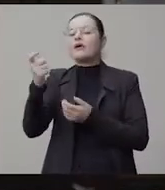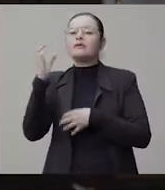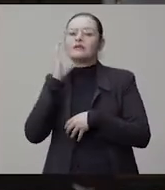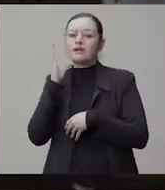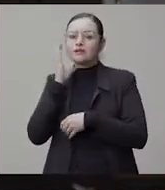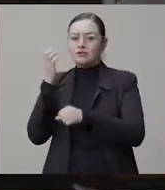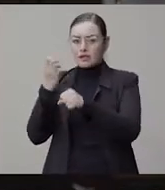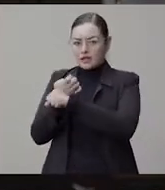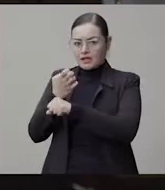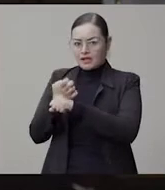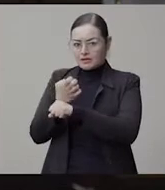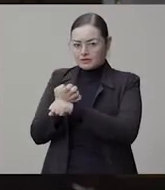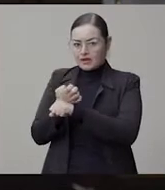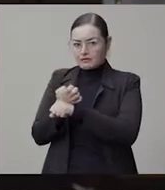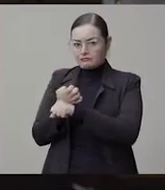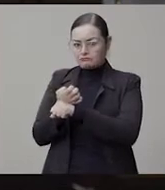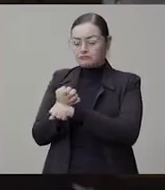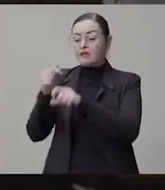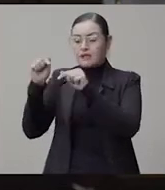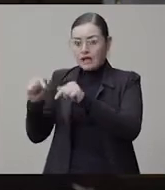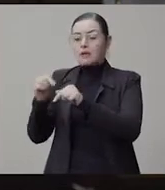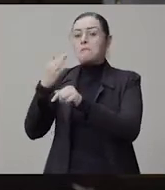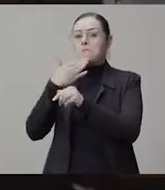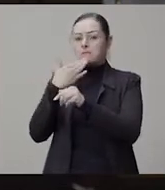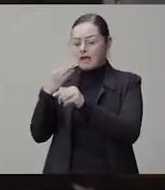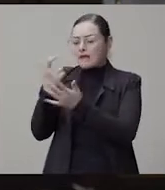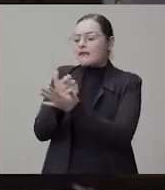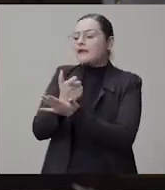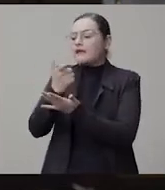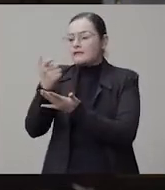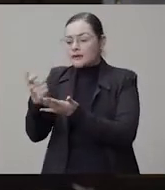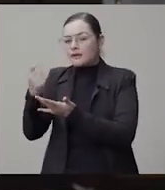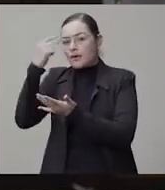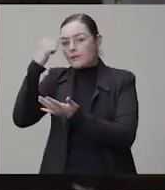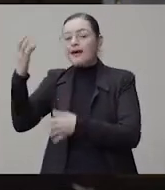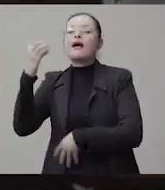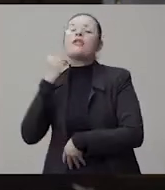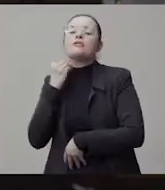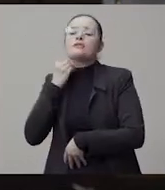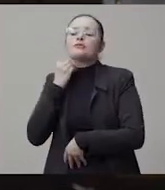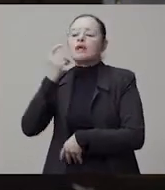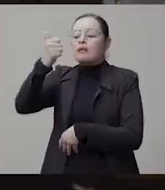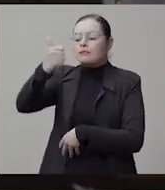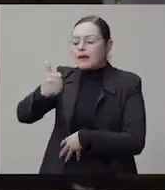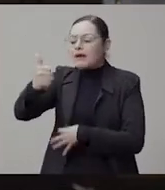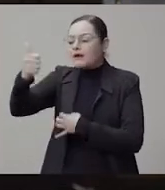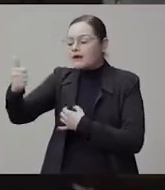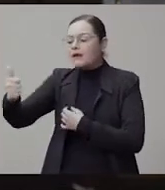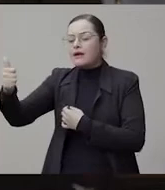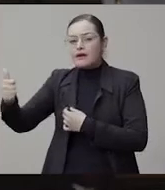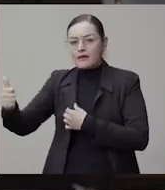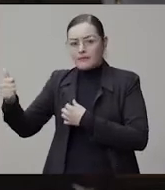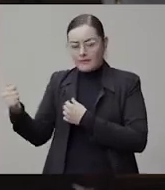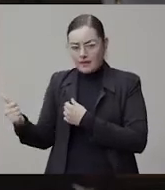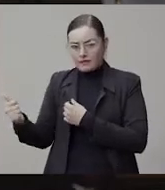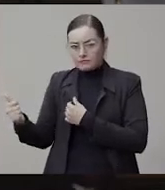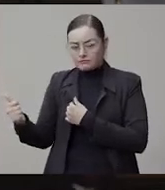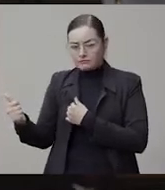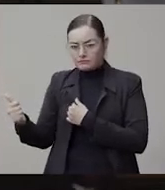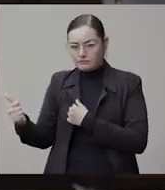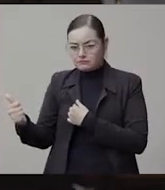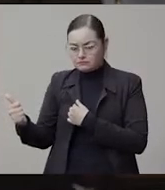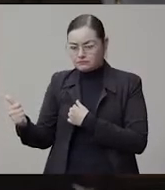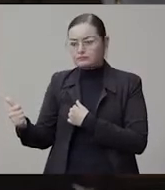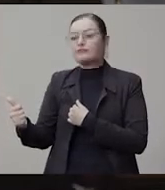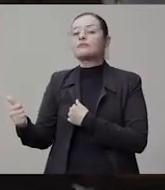congreso del estado garantizando así el dinero para el pago oportuno de las dietas de cada uno de las y los diputados locales